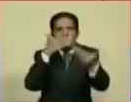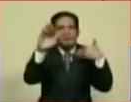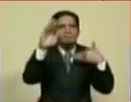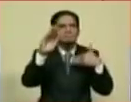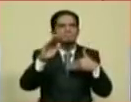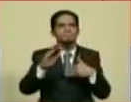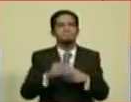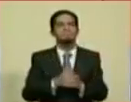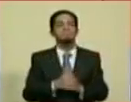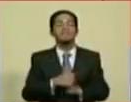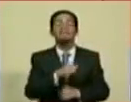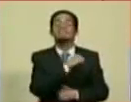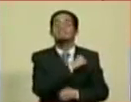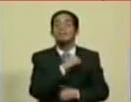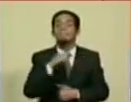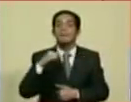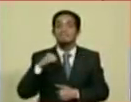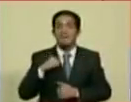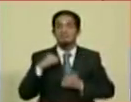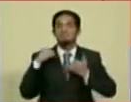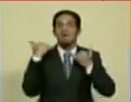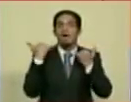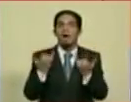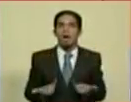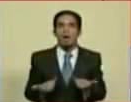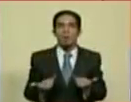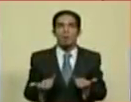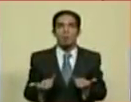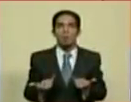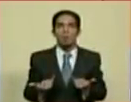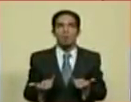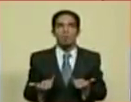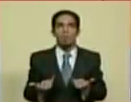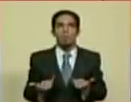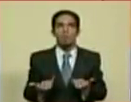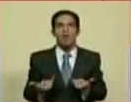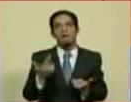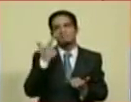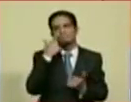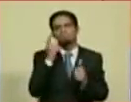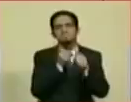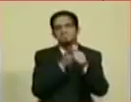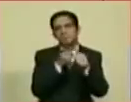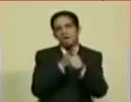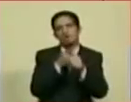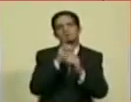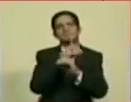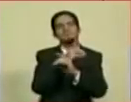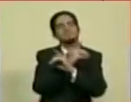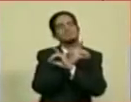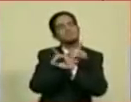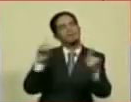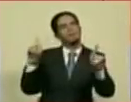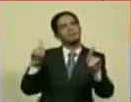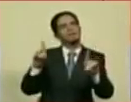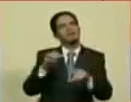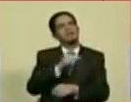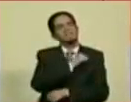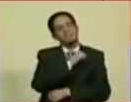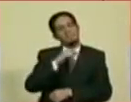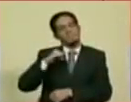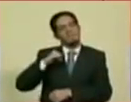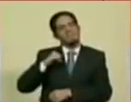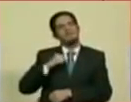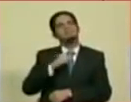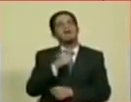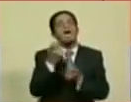independencia pasa ahora por lograr la independencia económica, la soberanía económica, y lo vamos a